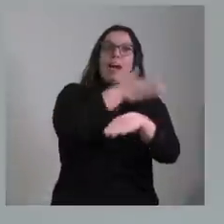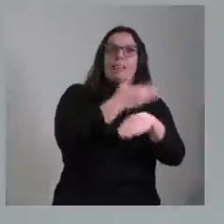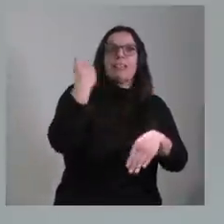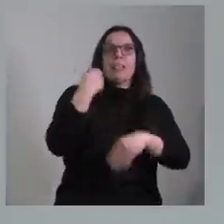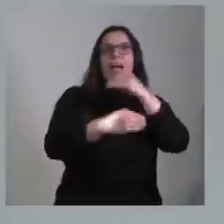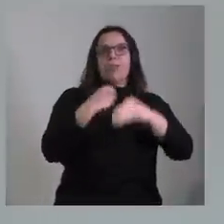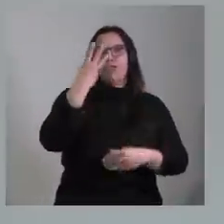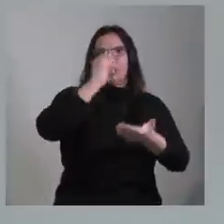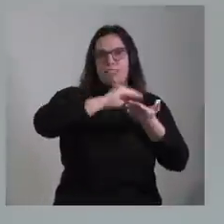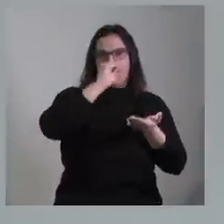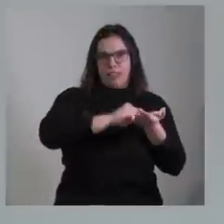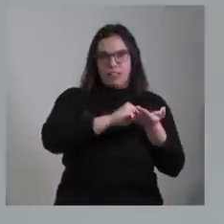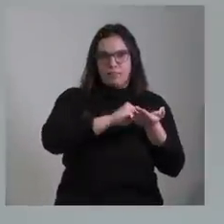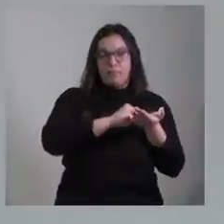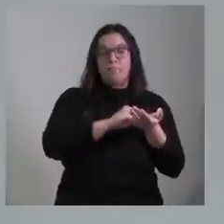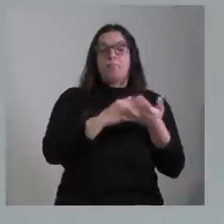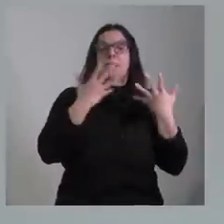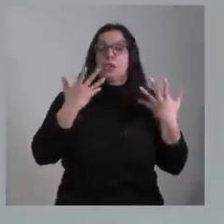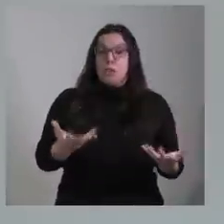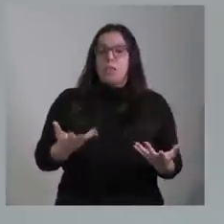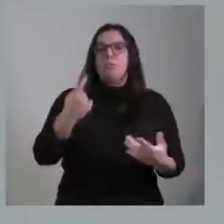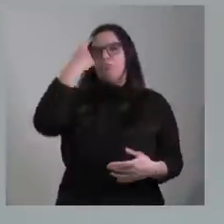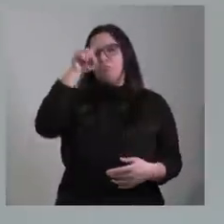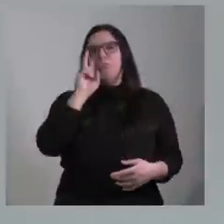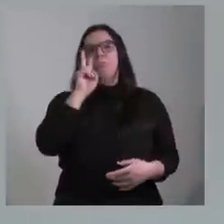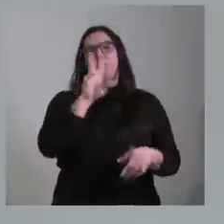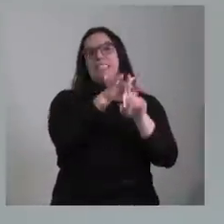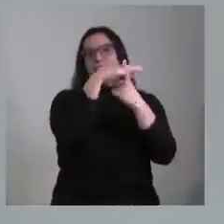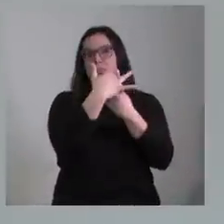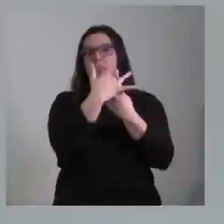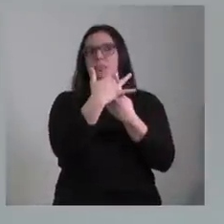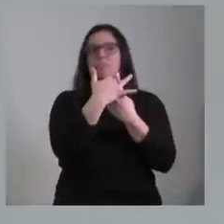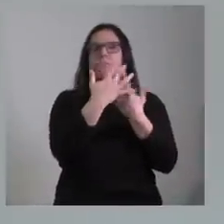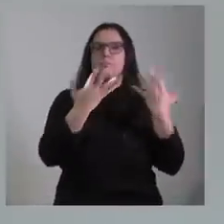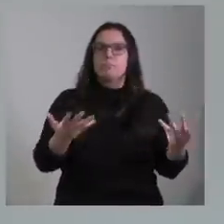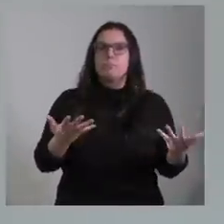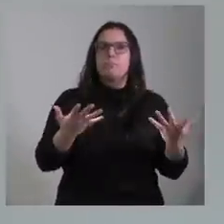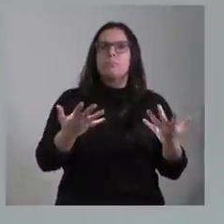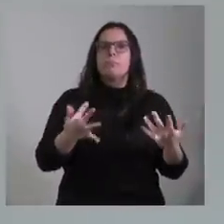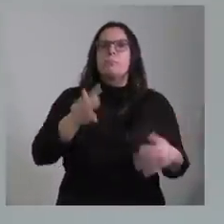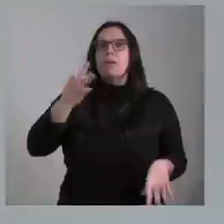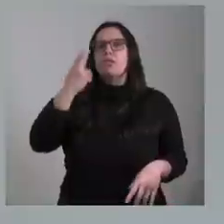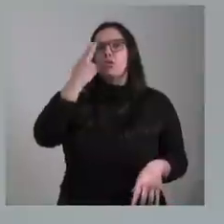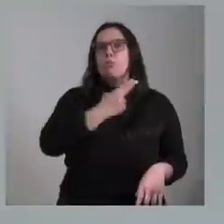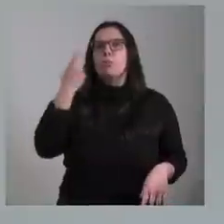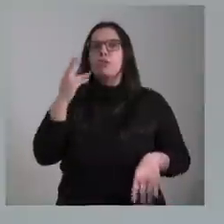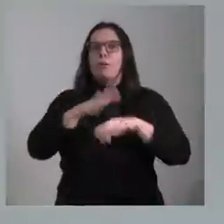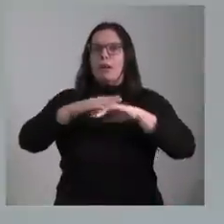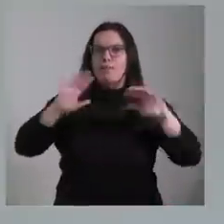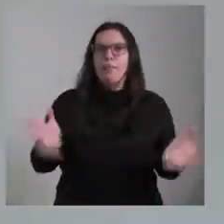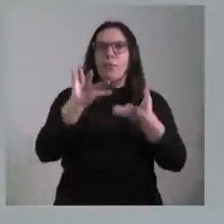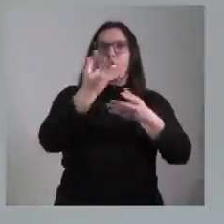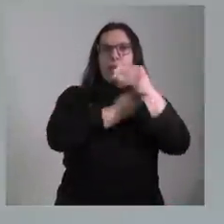entonces siendo conscientes de estas circunstancias teniendo el compromiso de favorecer la natalidad